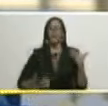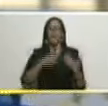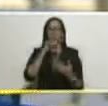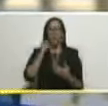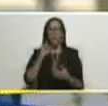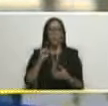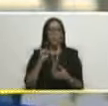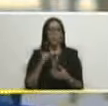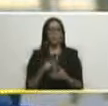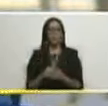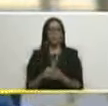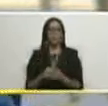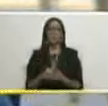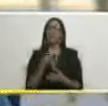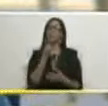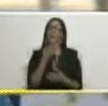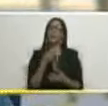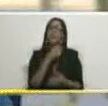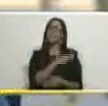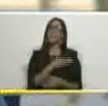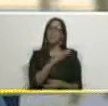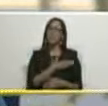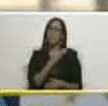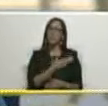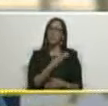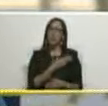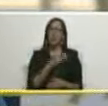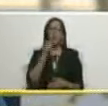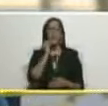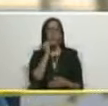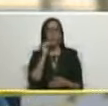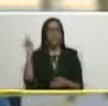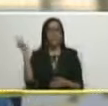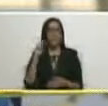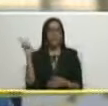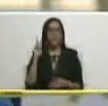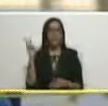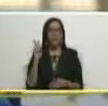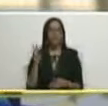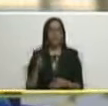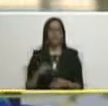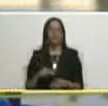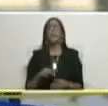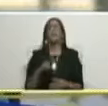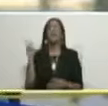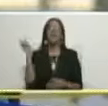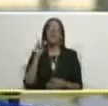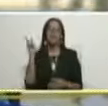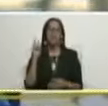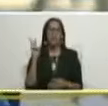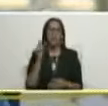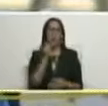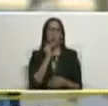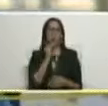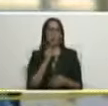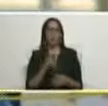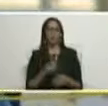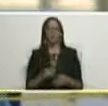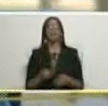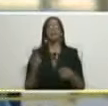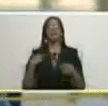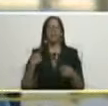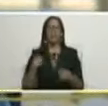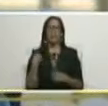Maduro, de su gran misión, nuestra gran misión para la juventud venezolana, Venezuela Joven, tener esta primera